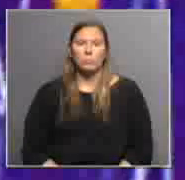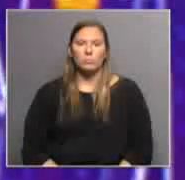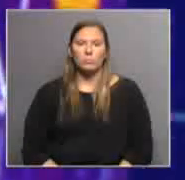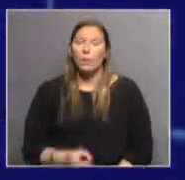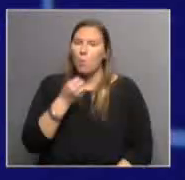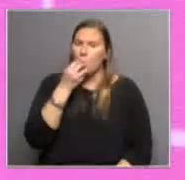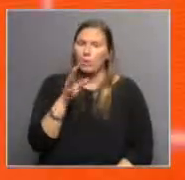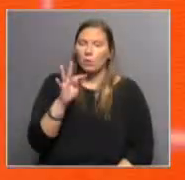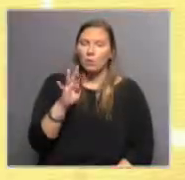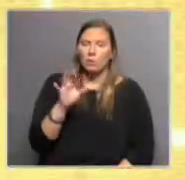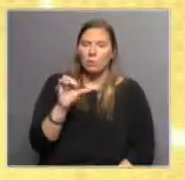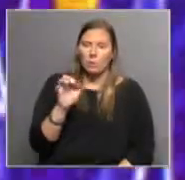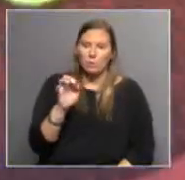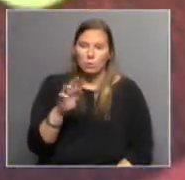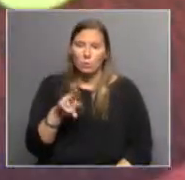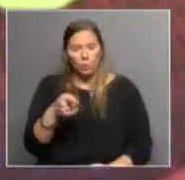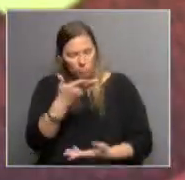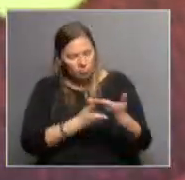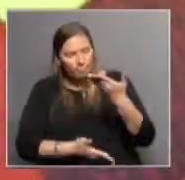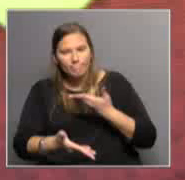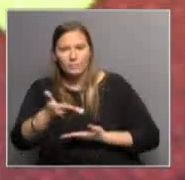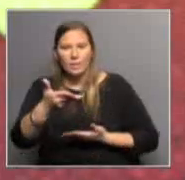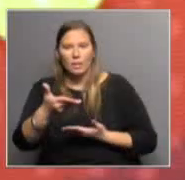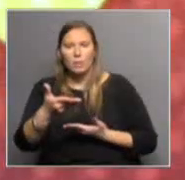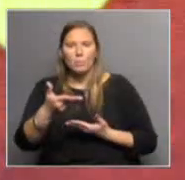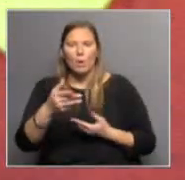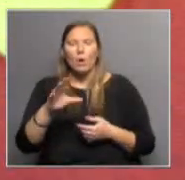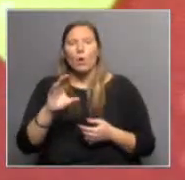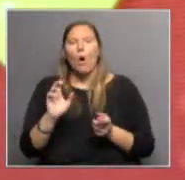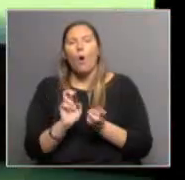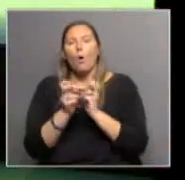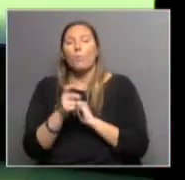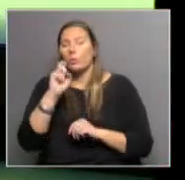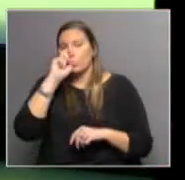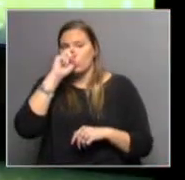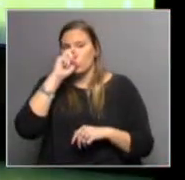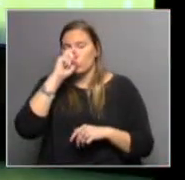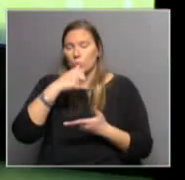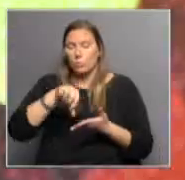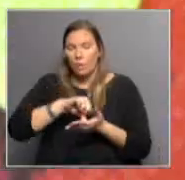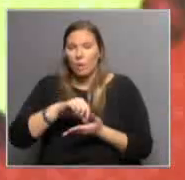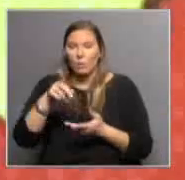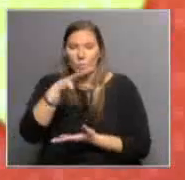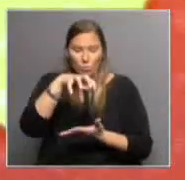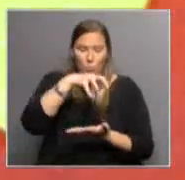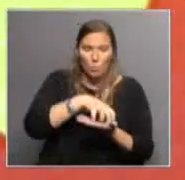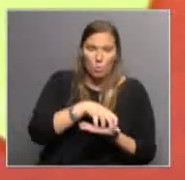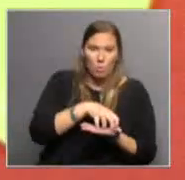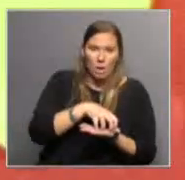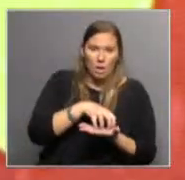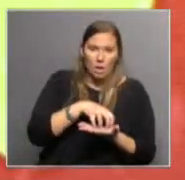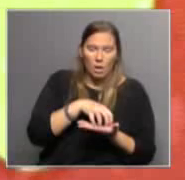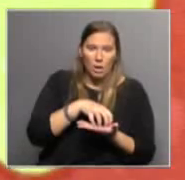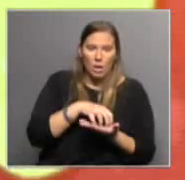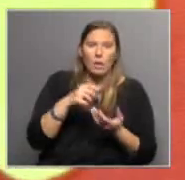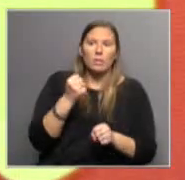Qué bueno que Tresor esté haciendo este intercambio, ¿no?, con Compost Ciudadano, porque Tresor es una planta que viene trabajando desde